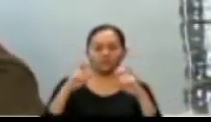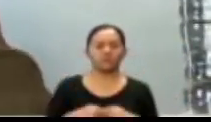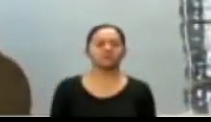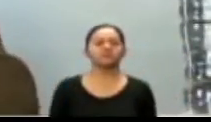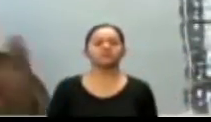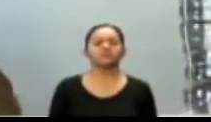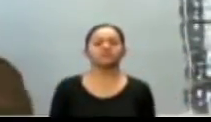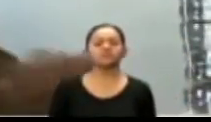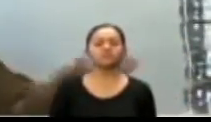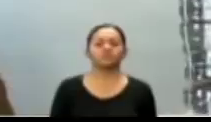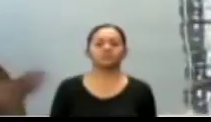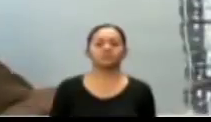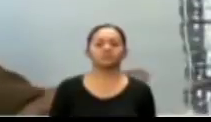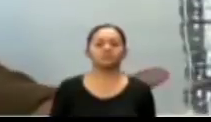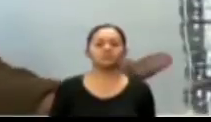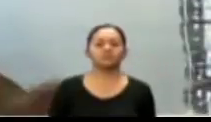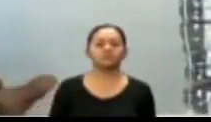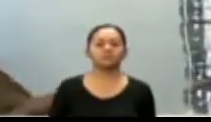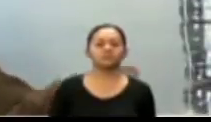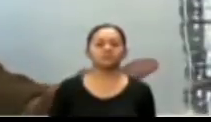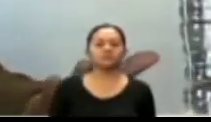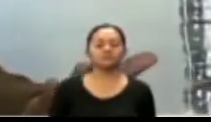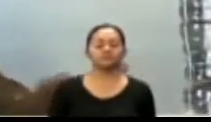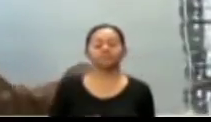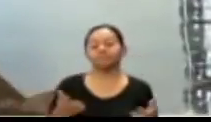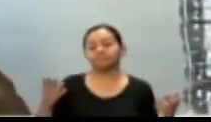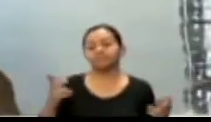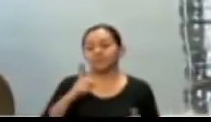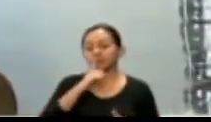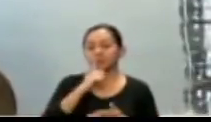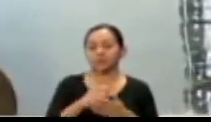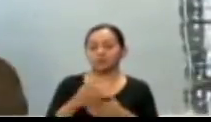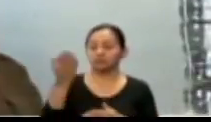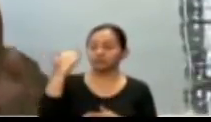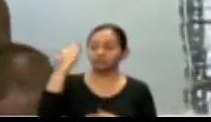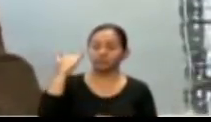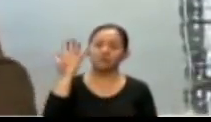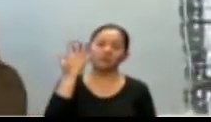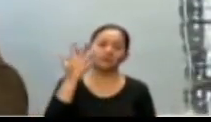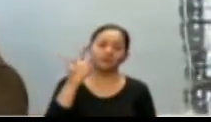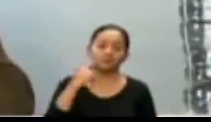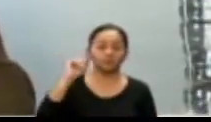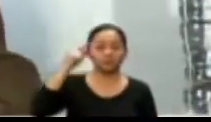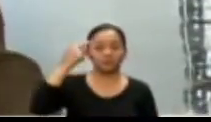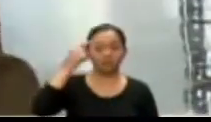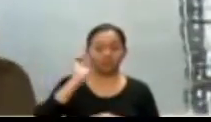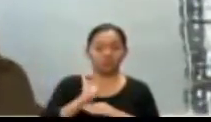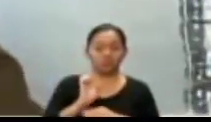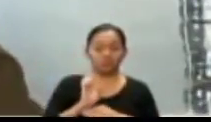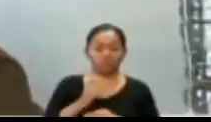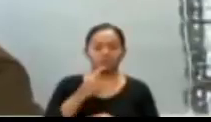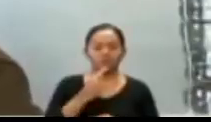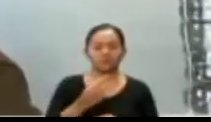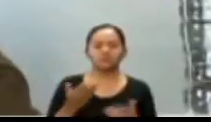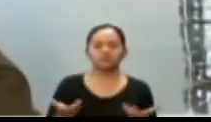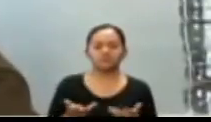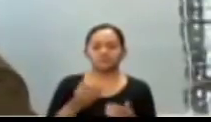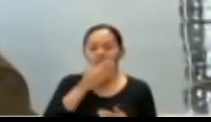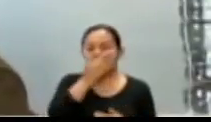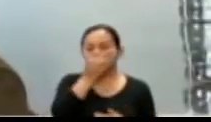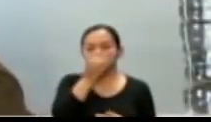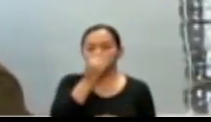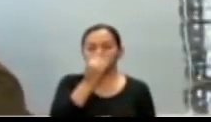que lo que acabamos de ver hace pocos días, el gobierno ecuatoriano, o sea,